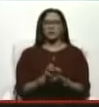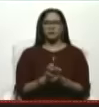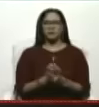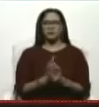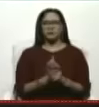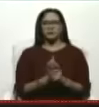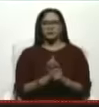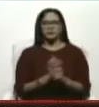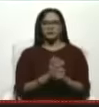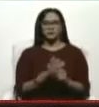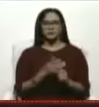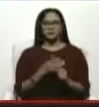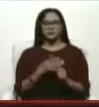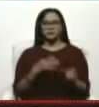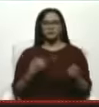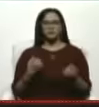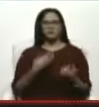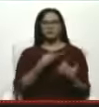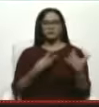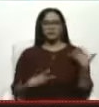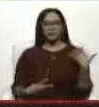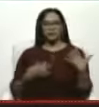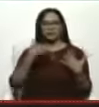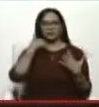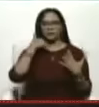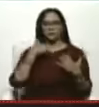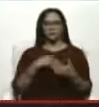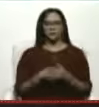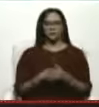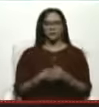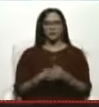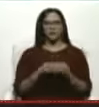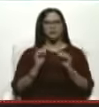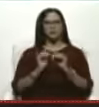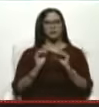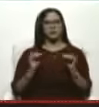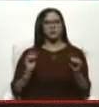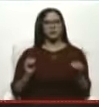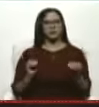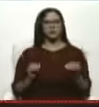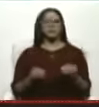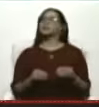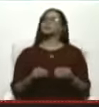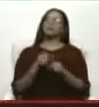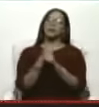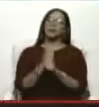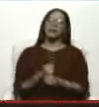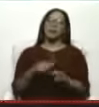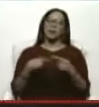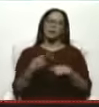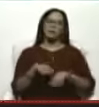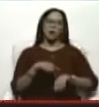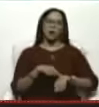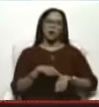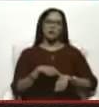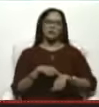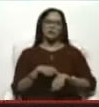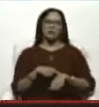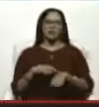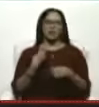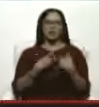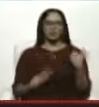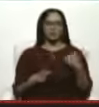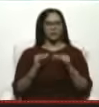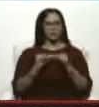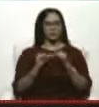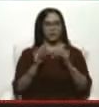de hecho la propia vicepresidenta lo llamó por teléfono para notificarle de su estado. En todo caso, se espera que en las próximas horas la vicepresidenta se mantenga en el lugar